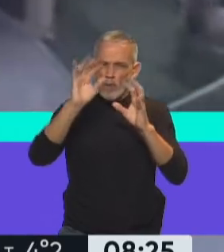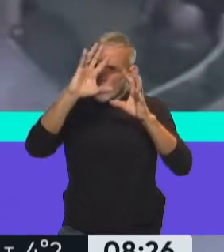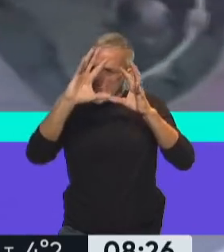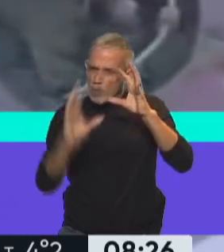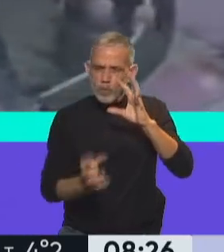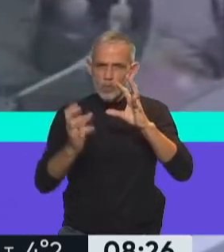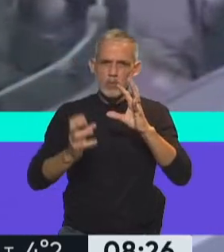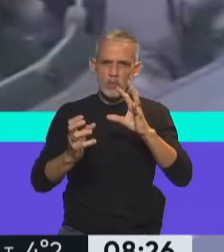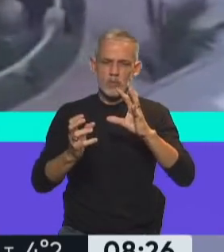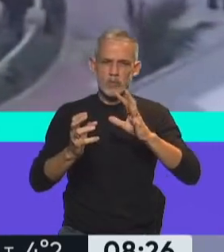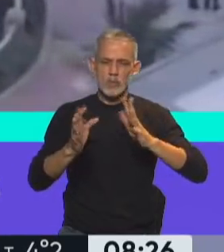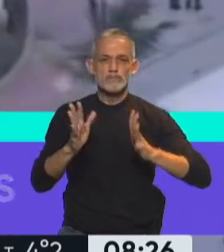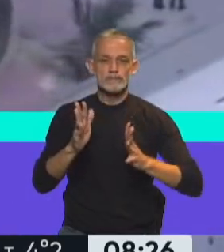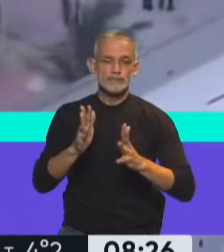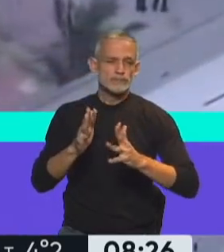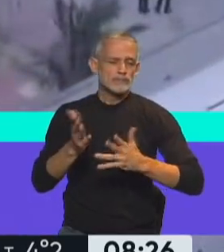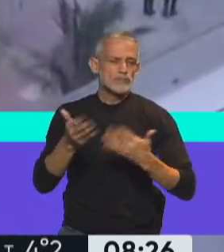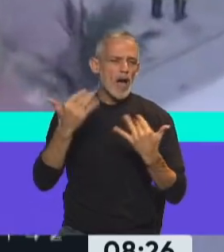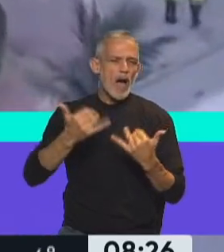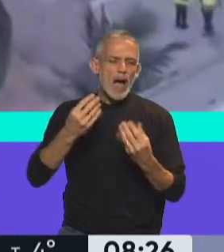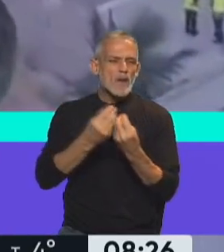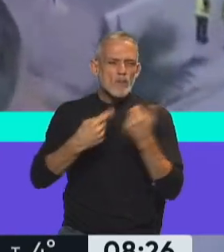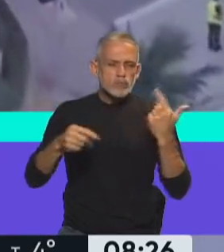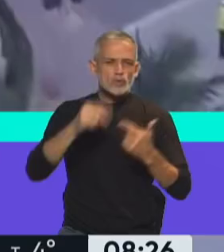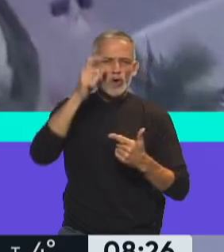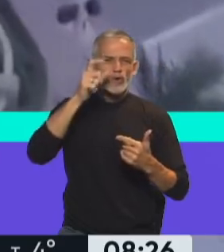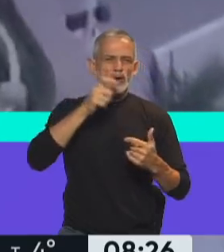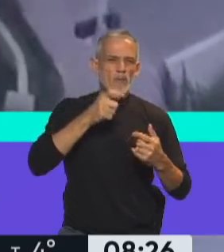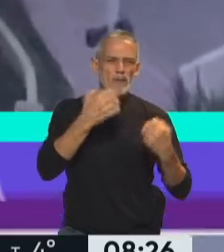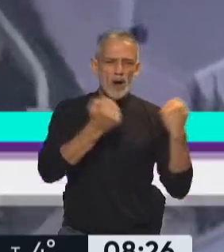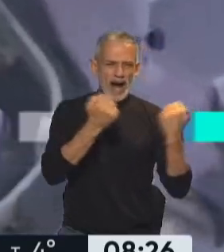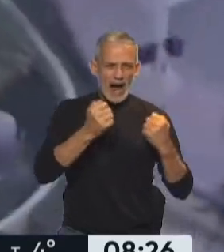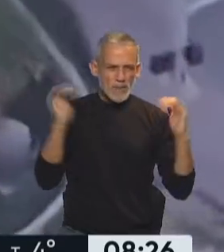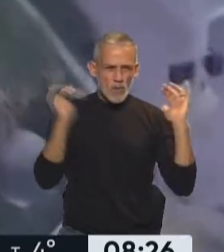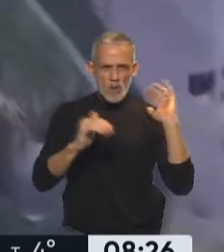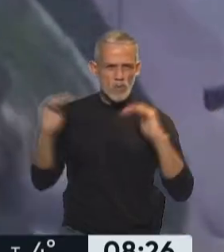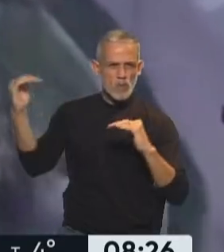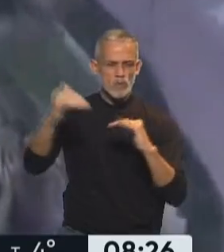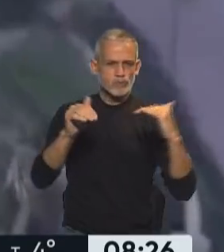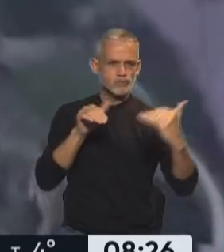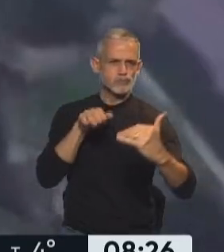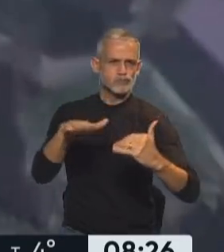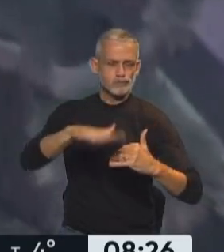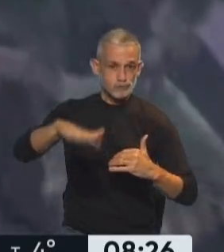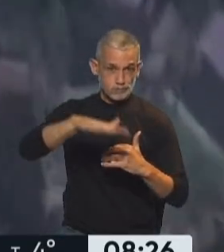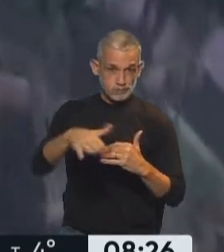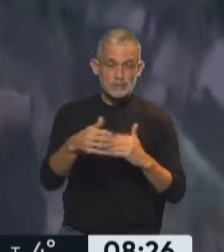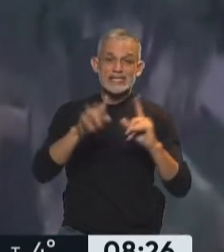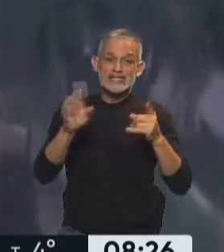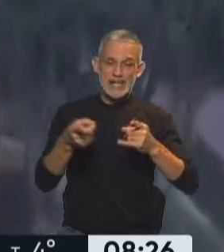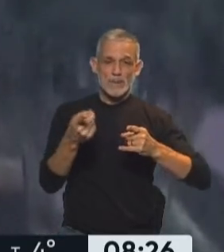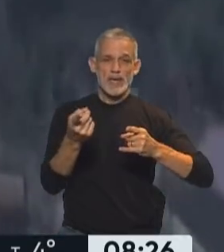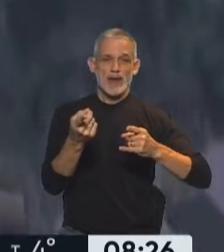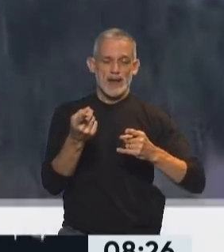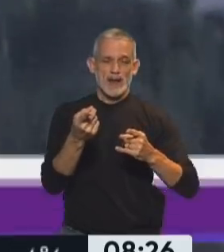total y son decenas los camiones de bomberos los que arribaron al lugar, al igual que los